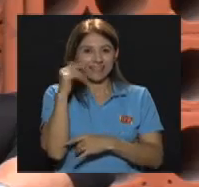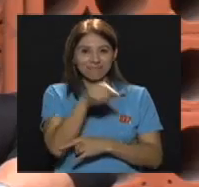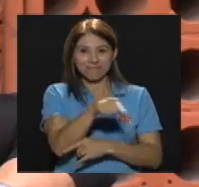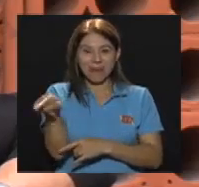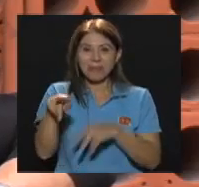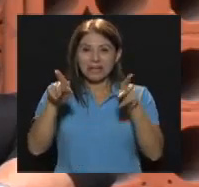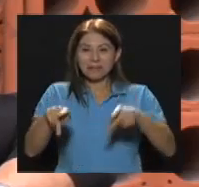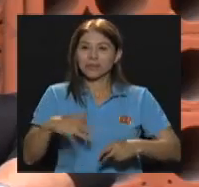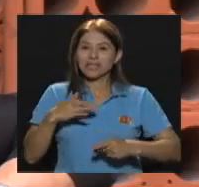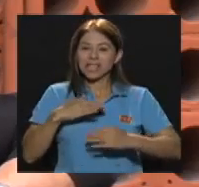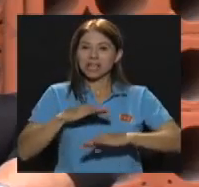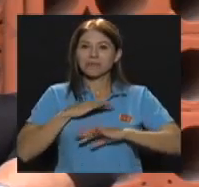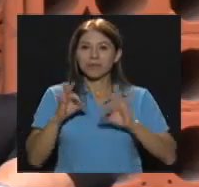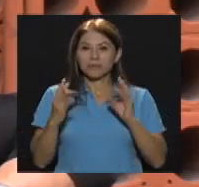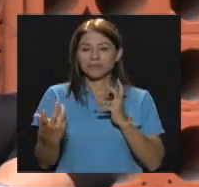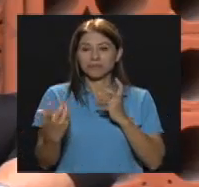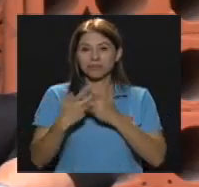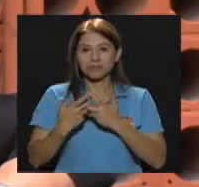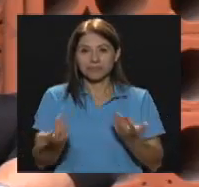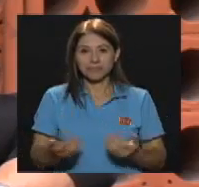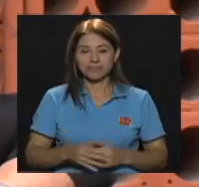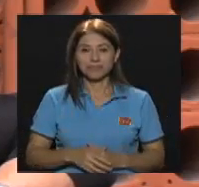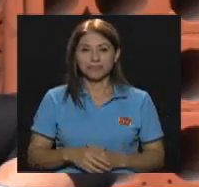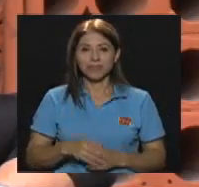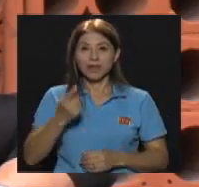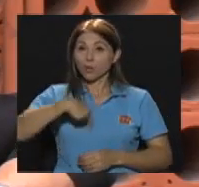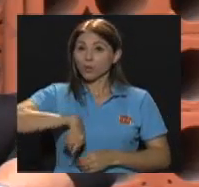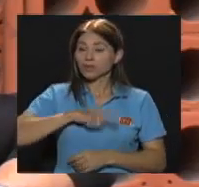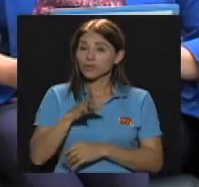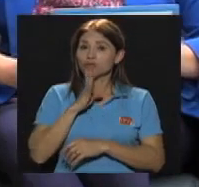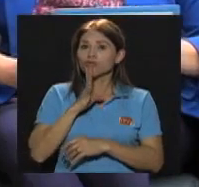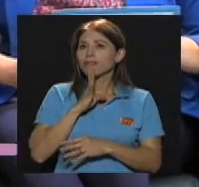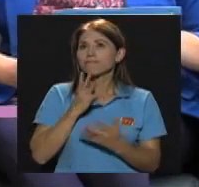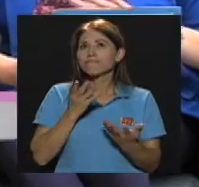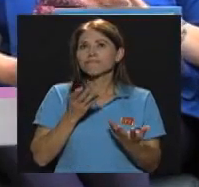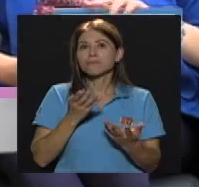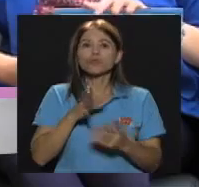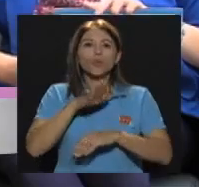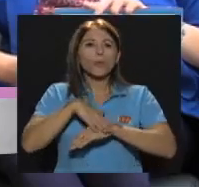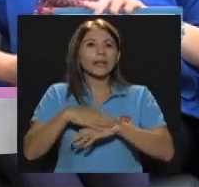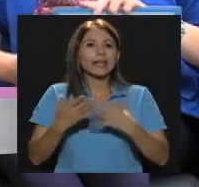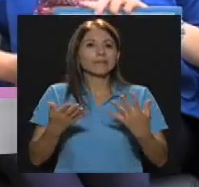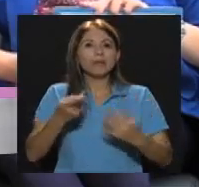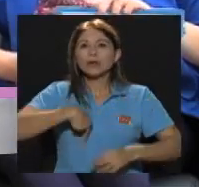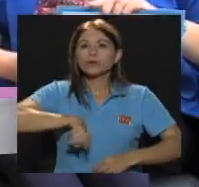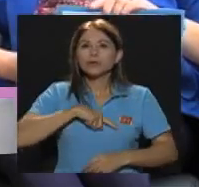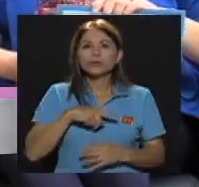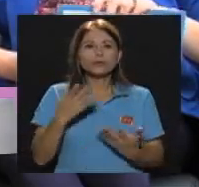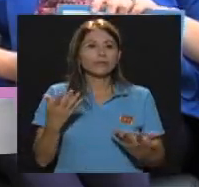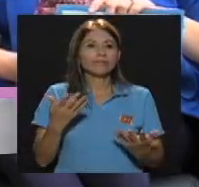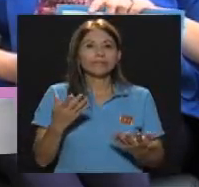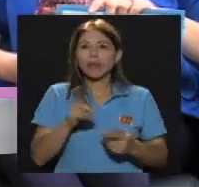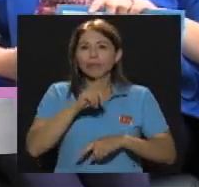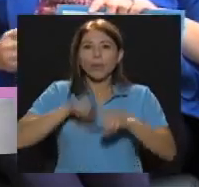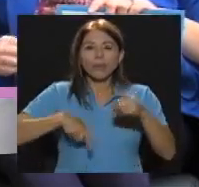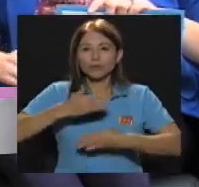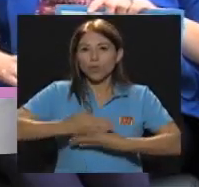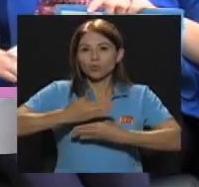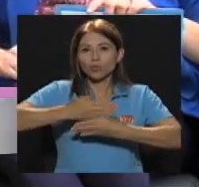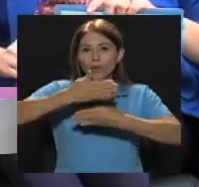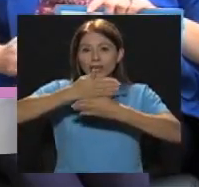usuarios de las viviendas. Doña Eugenia, cuando andamos en busca de una casa, que ya no tenemos posibilidad de construir, pero si